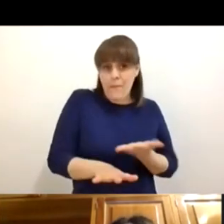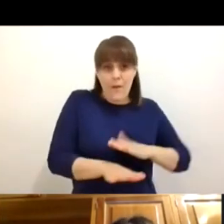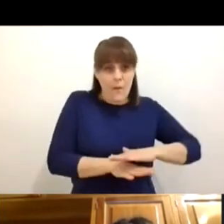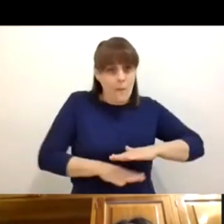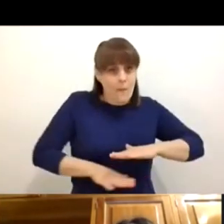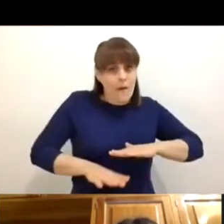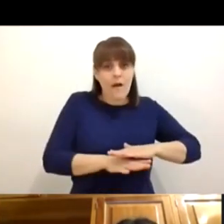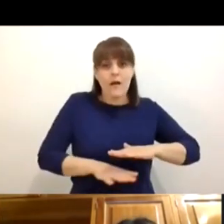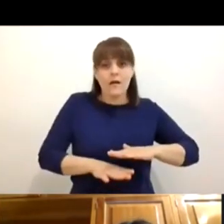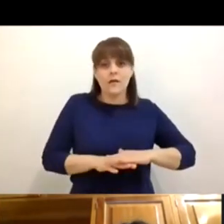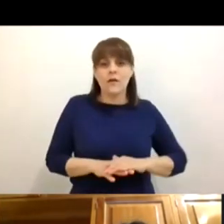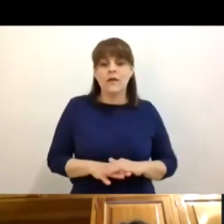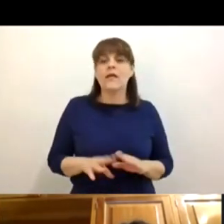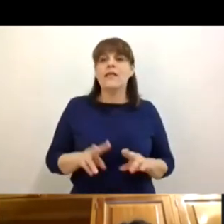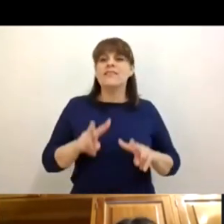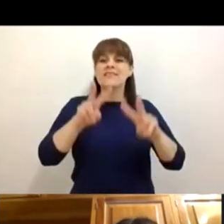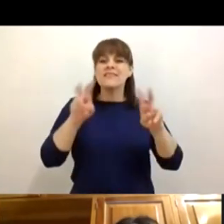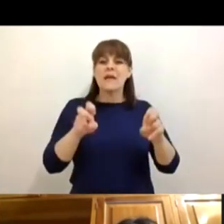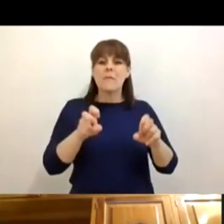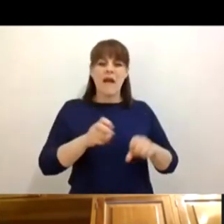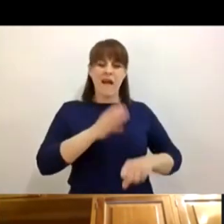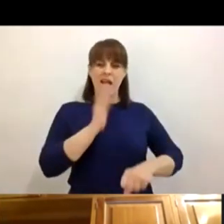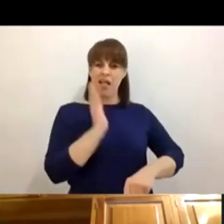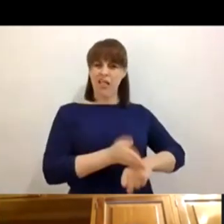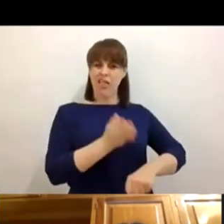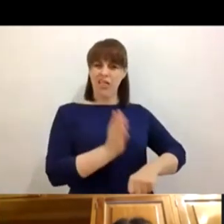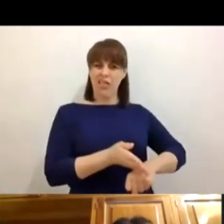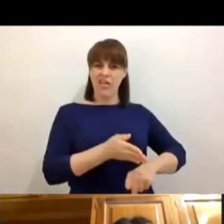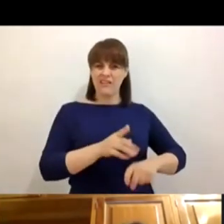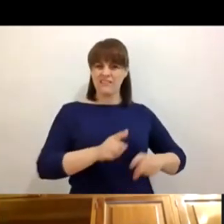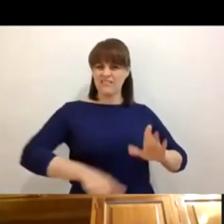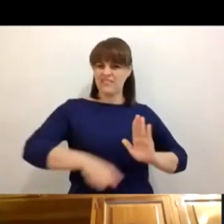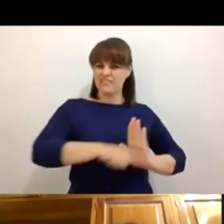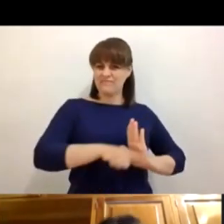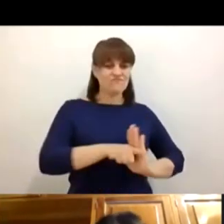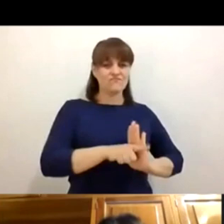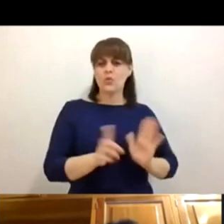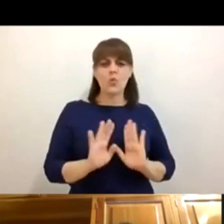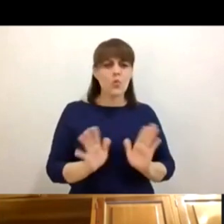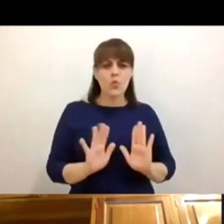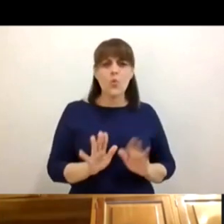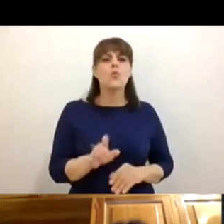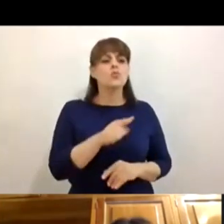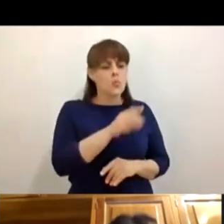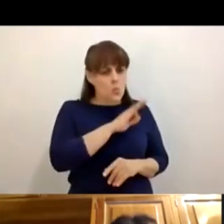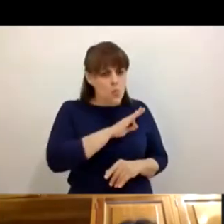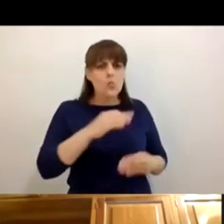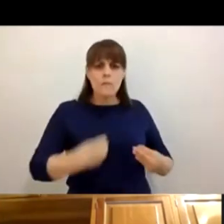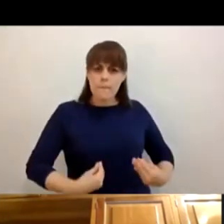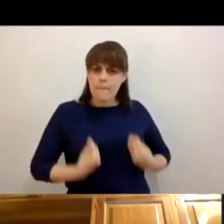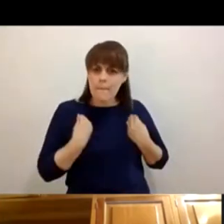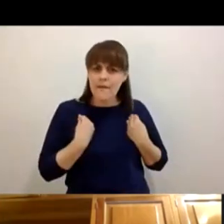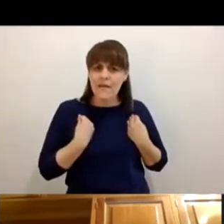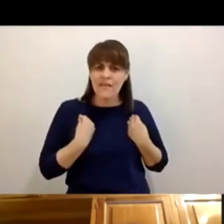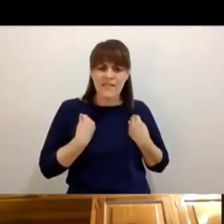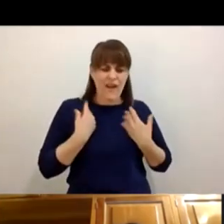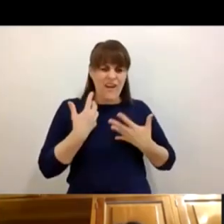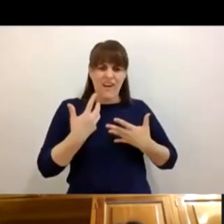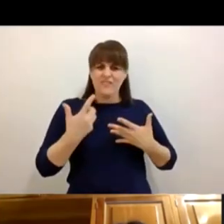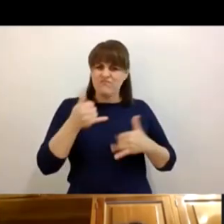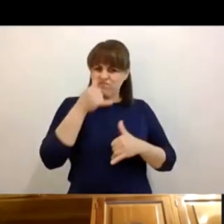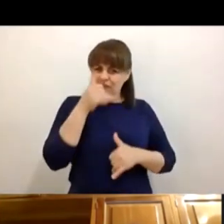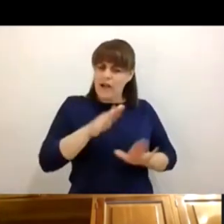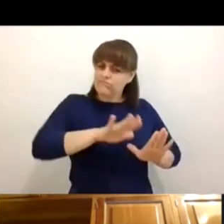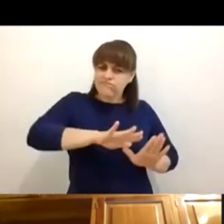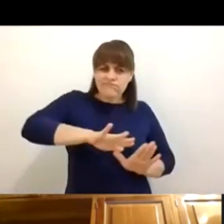tanto un tema punitivo, sino que tienes derecho a una vida libre de violencia, a educación, ¿no? Entonces, de ahí es como